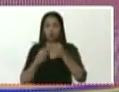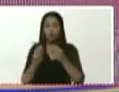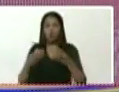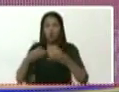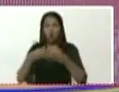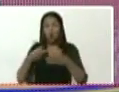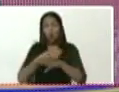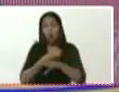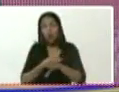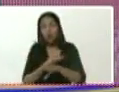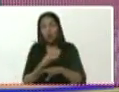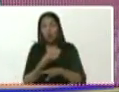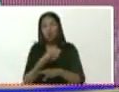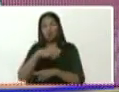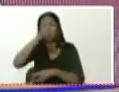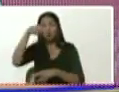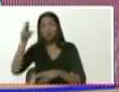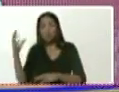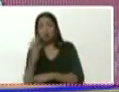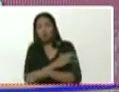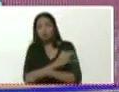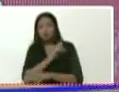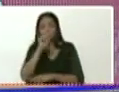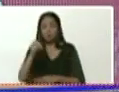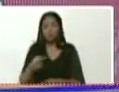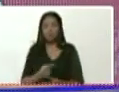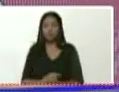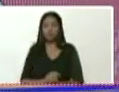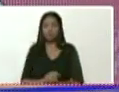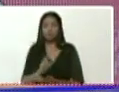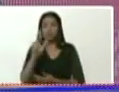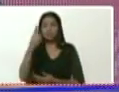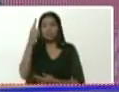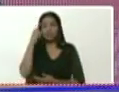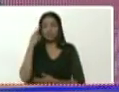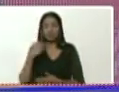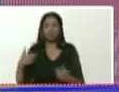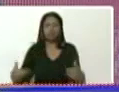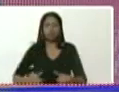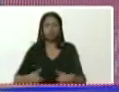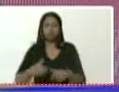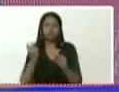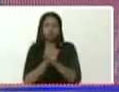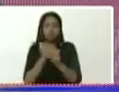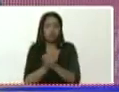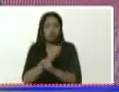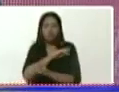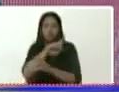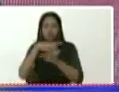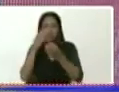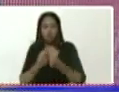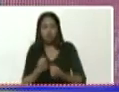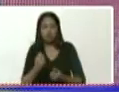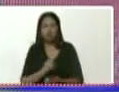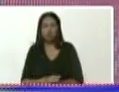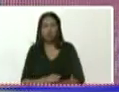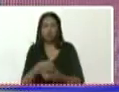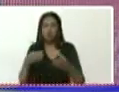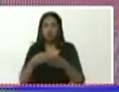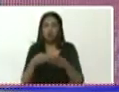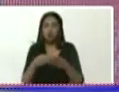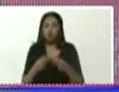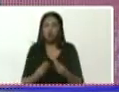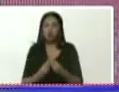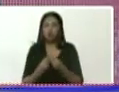gobierno de Noruega y las oposiciones. 3 días intensos de trabajo. La delegación estuvo